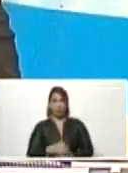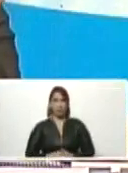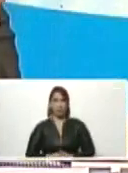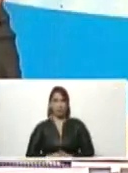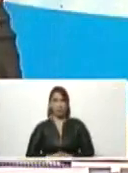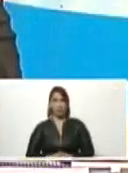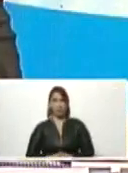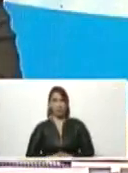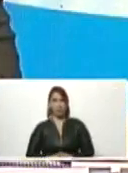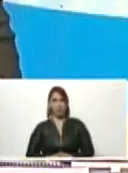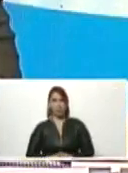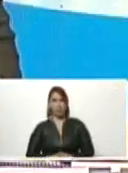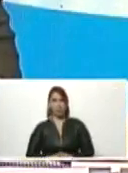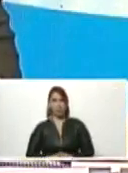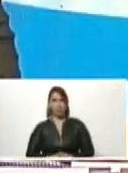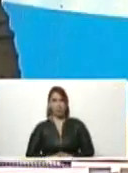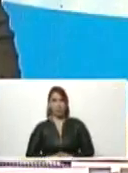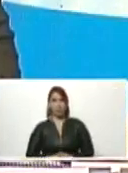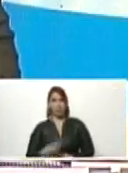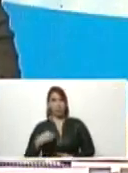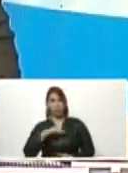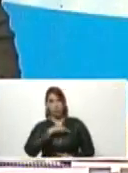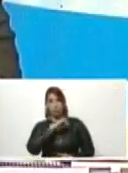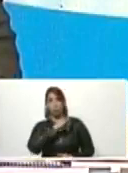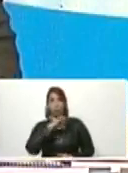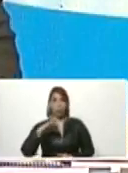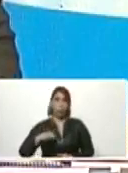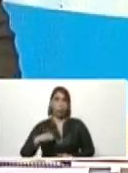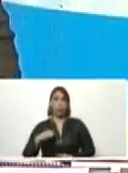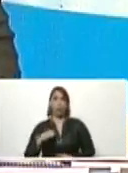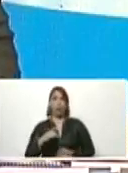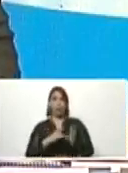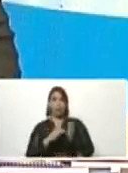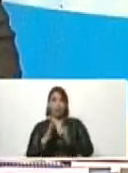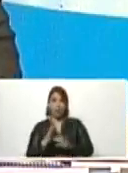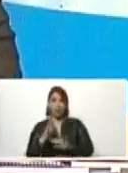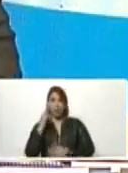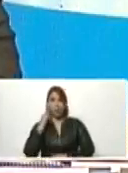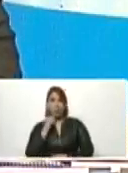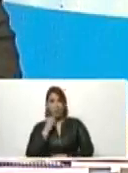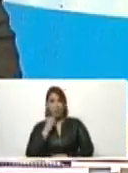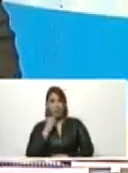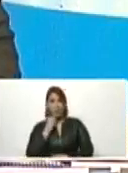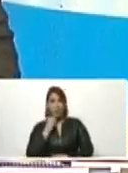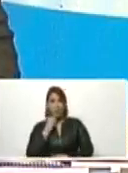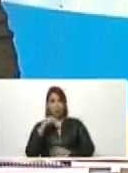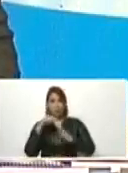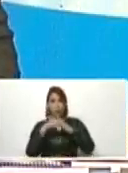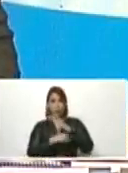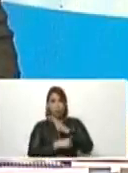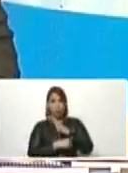bueno, nosotros somos cristianos, bolivarianos